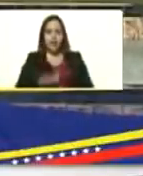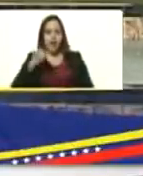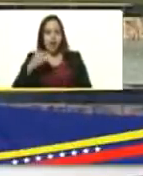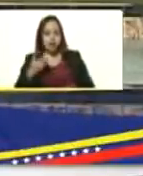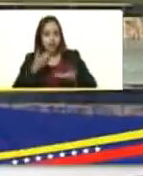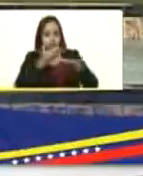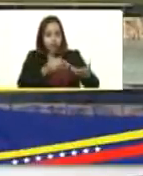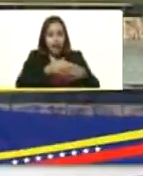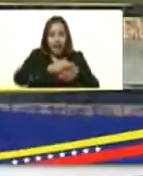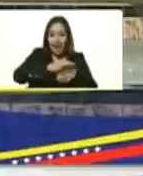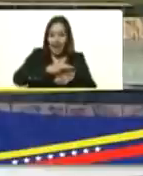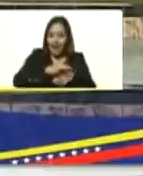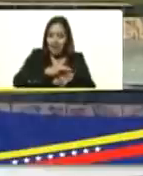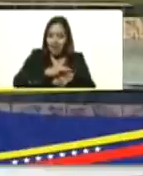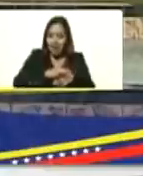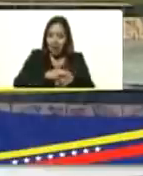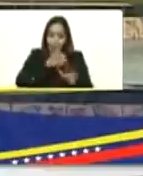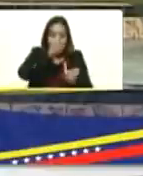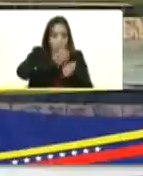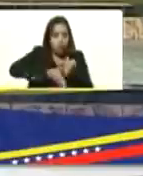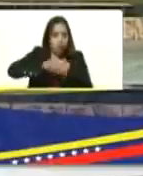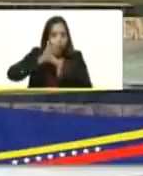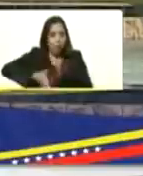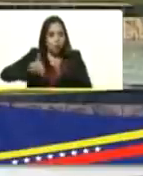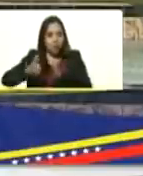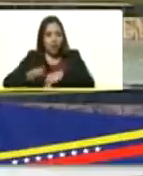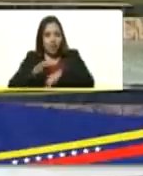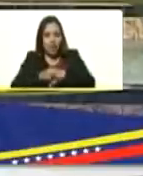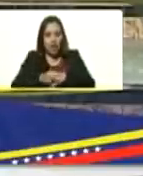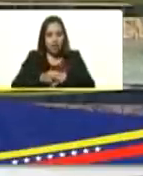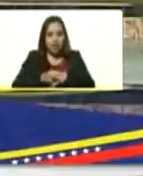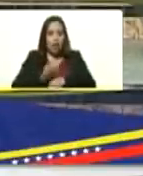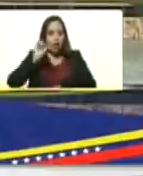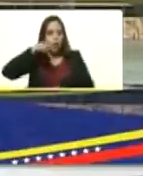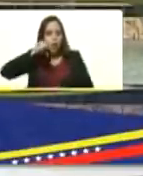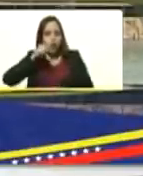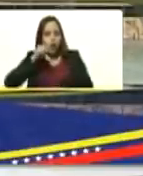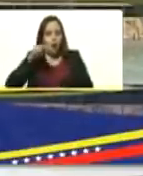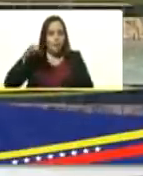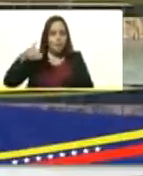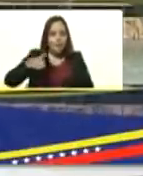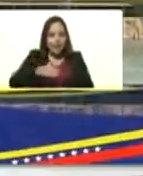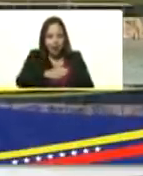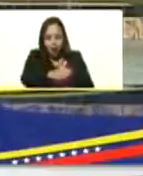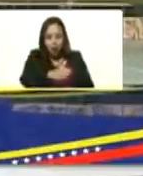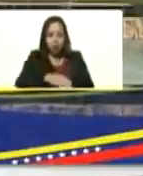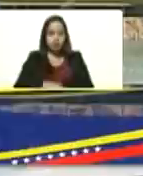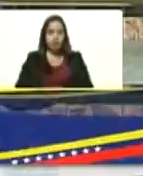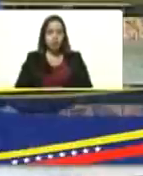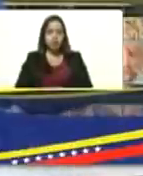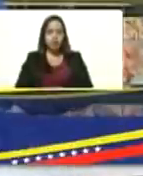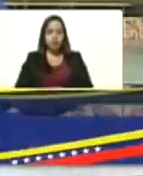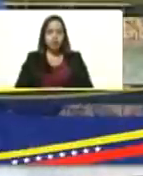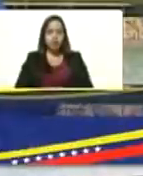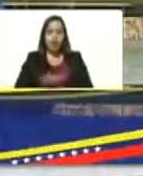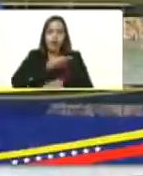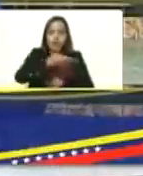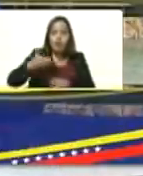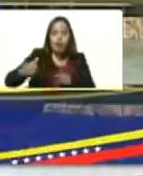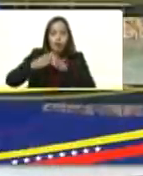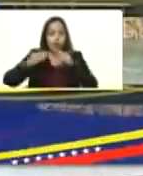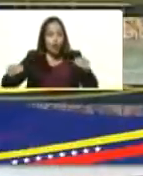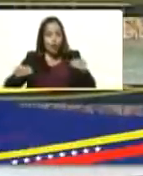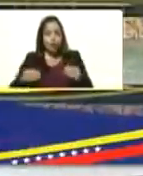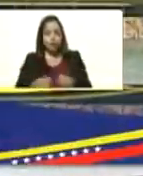carne está mortadela pollo pescado punto nets para que le llegue todo